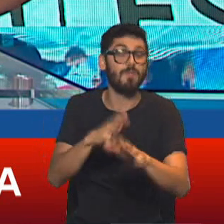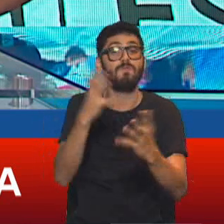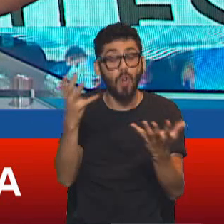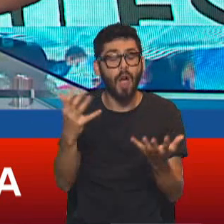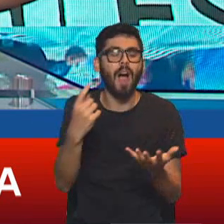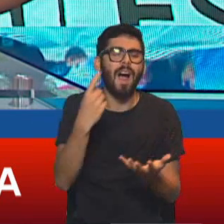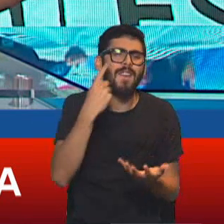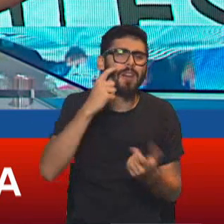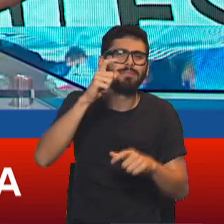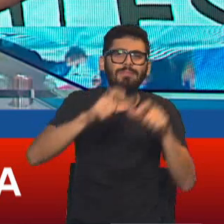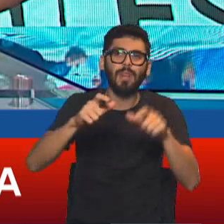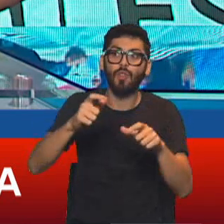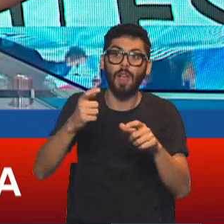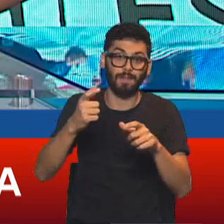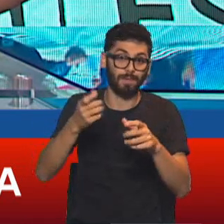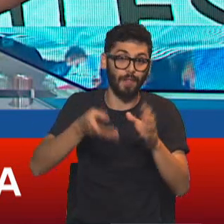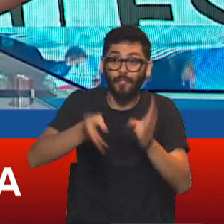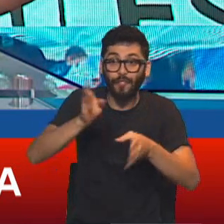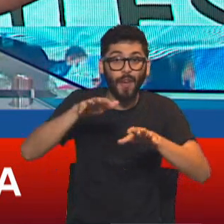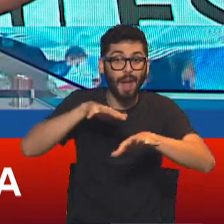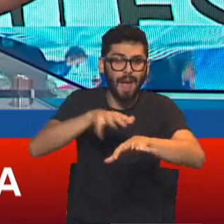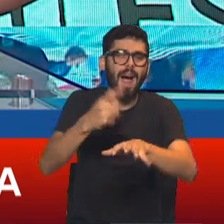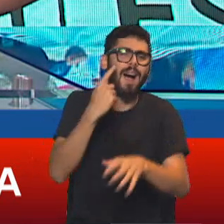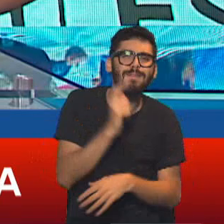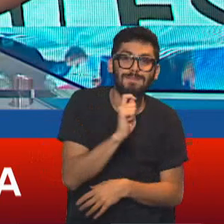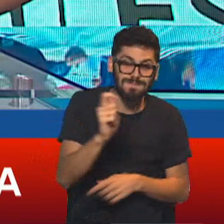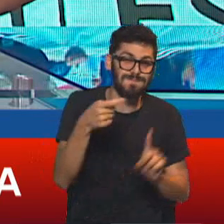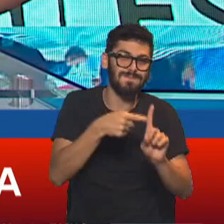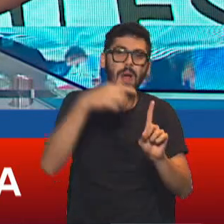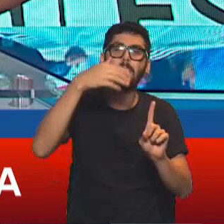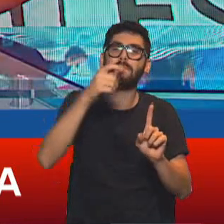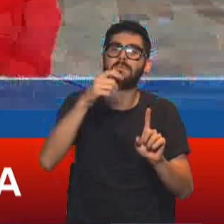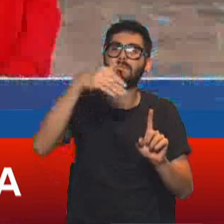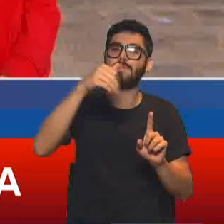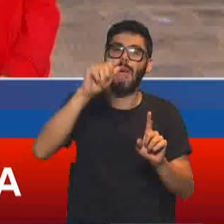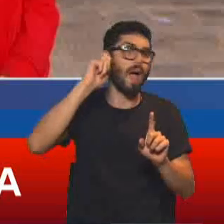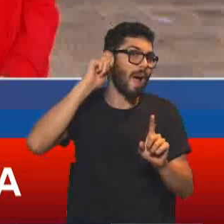escuchar qué dice la gente que asiste a la movilización, y Magali Arens nos trae estas notas.